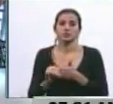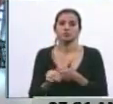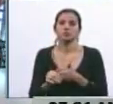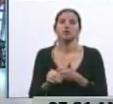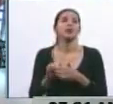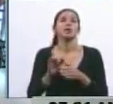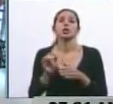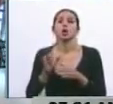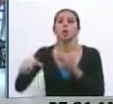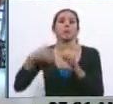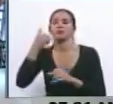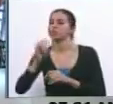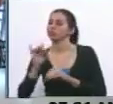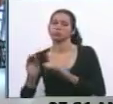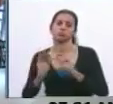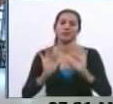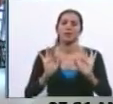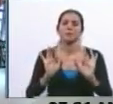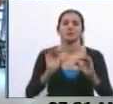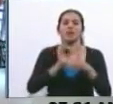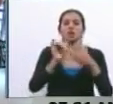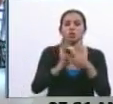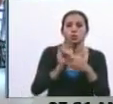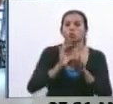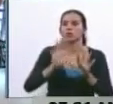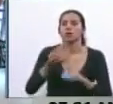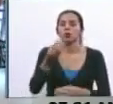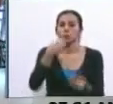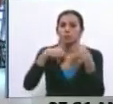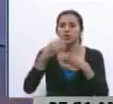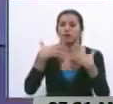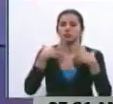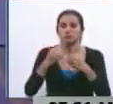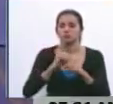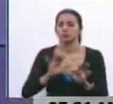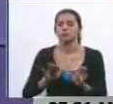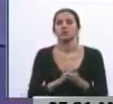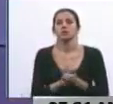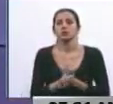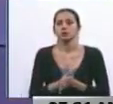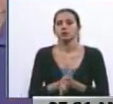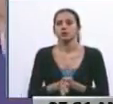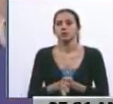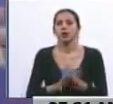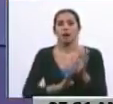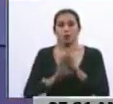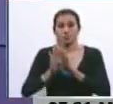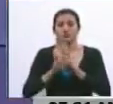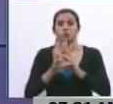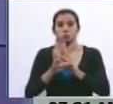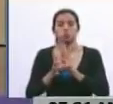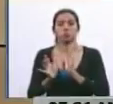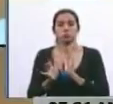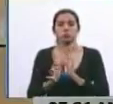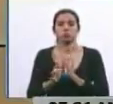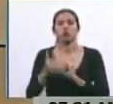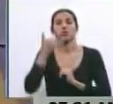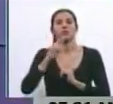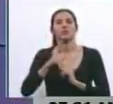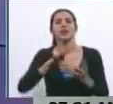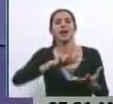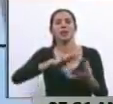para alimentos, para educación y no para la comunicación. Hay un tema importante que es el tema del avance de la tecnología, y si bien los equipos se deben adaptar a ese avance